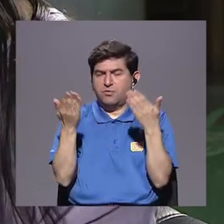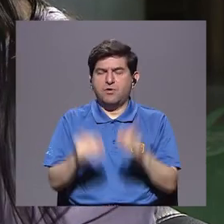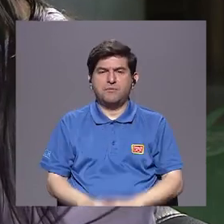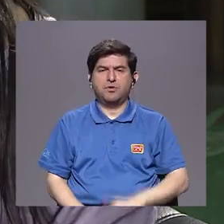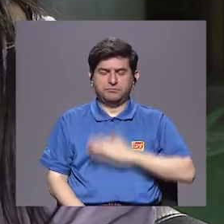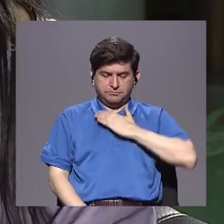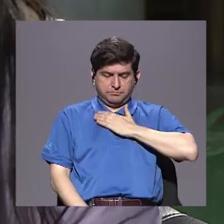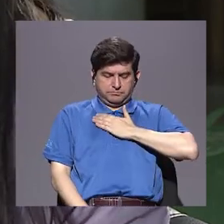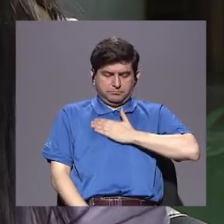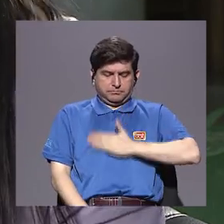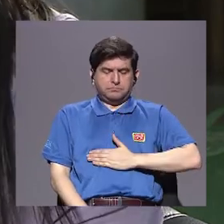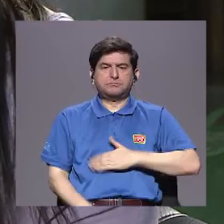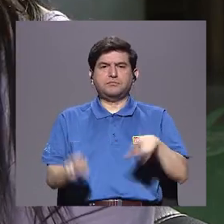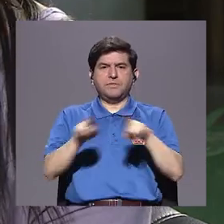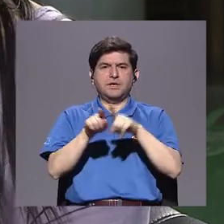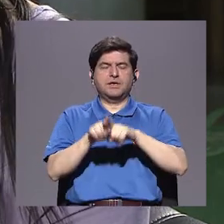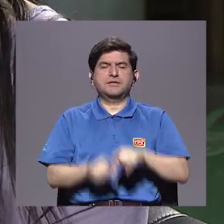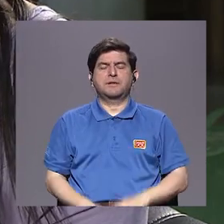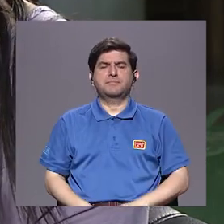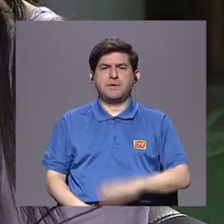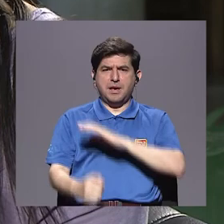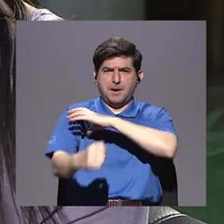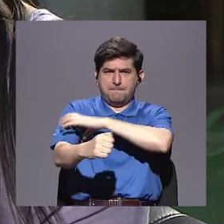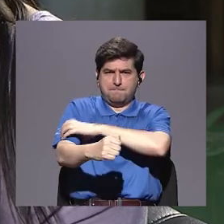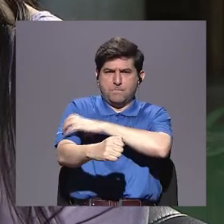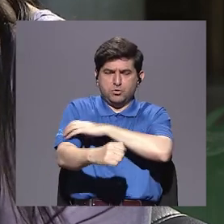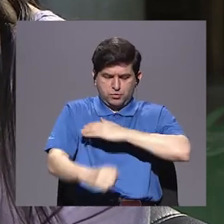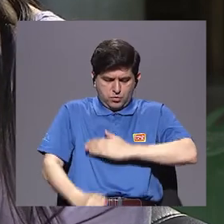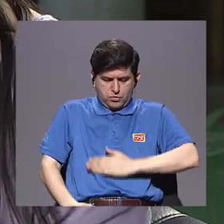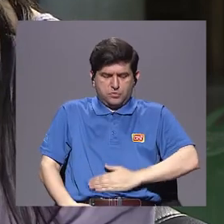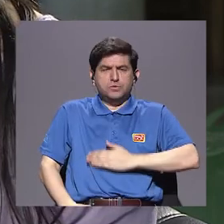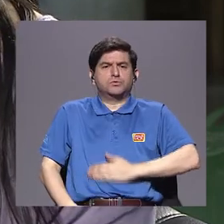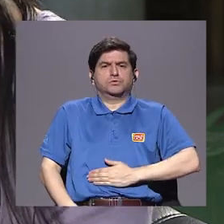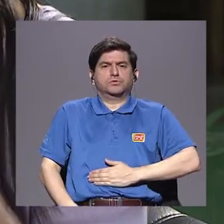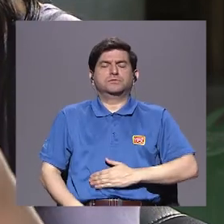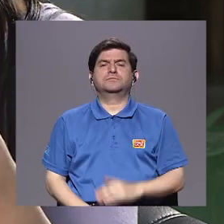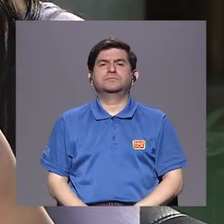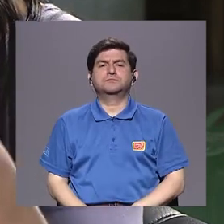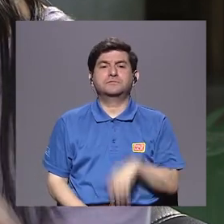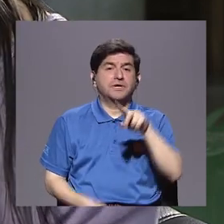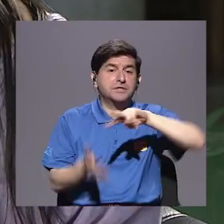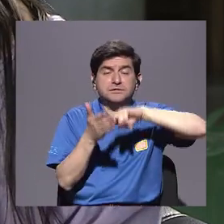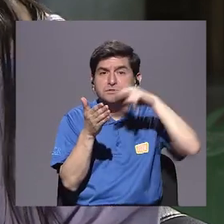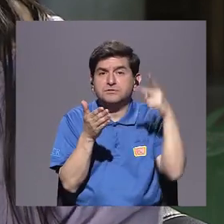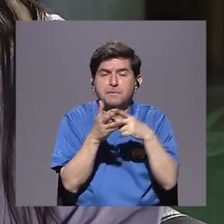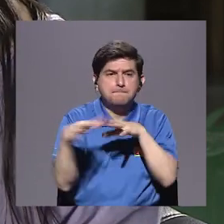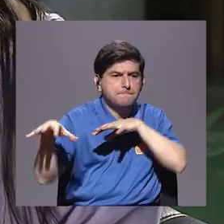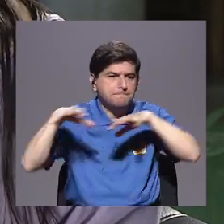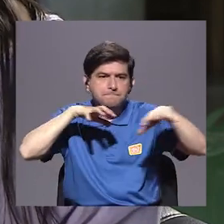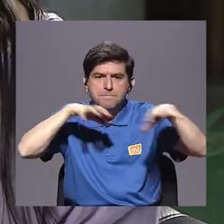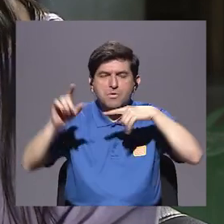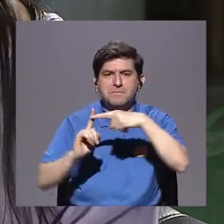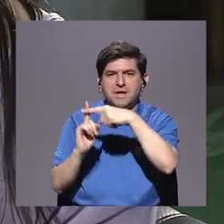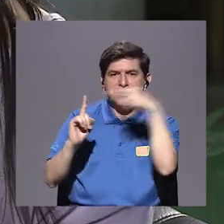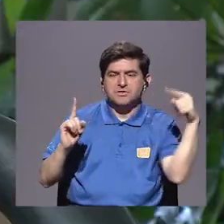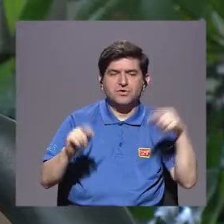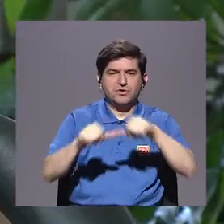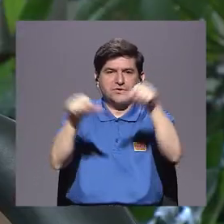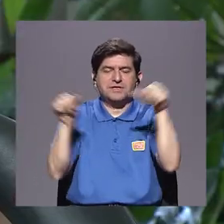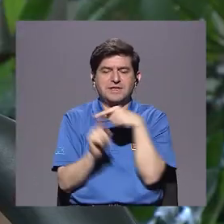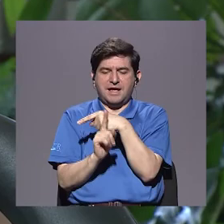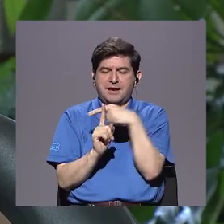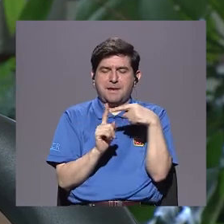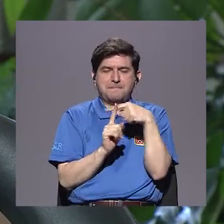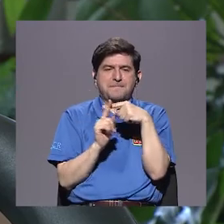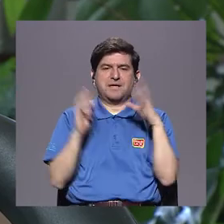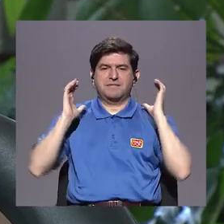del tórax y de sus músculos abdominales. Entonces, se genera el movimiento desde la zona